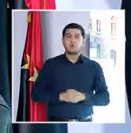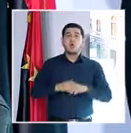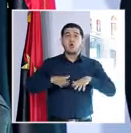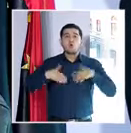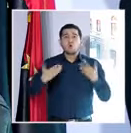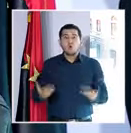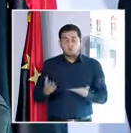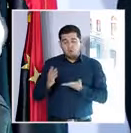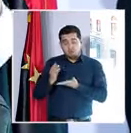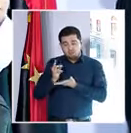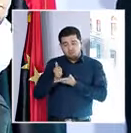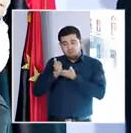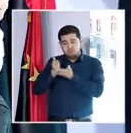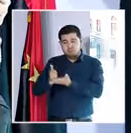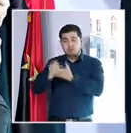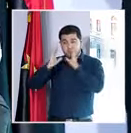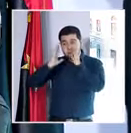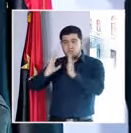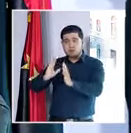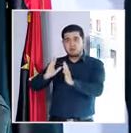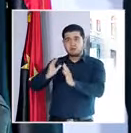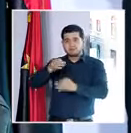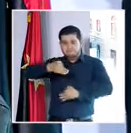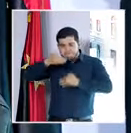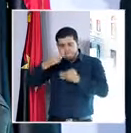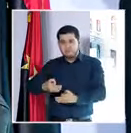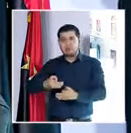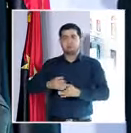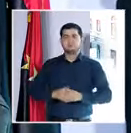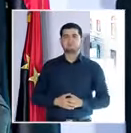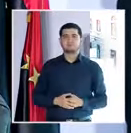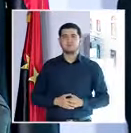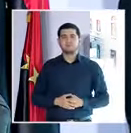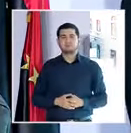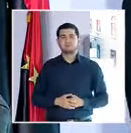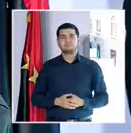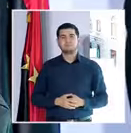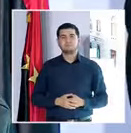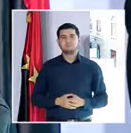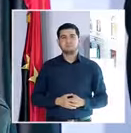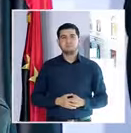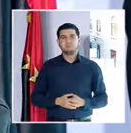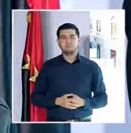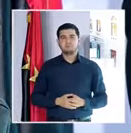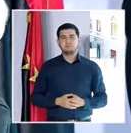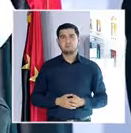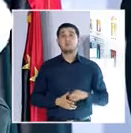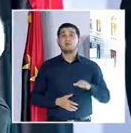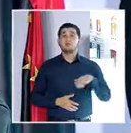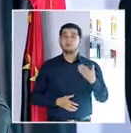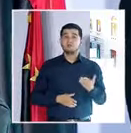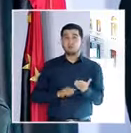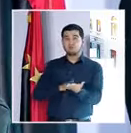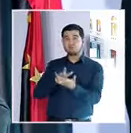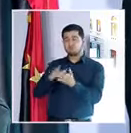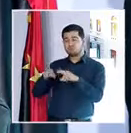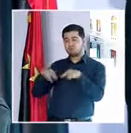personas. Al otro día los llevamos al Hotel Villa Antigua, aquí nada más, para buscar una